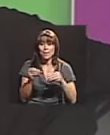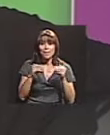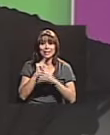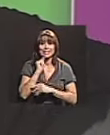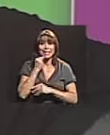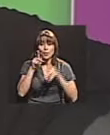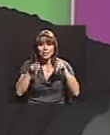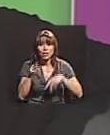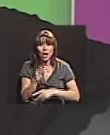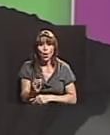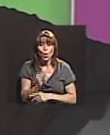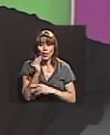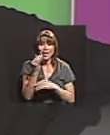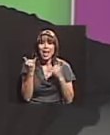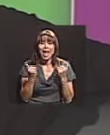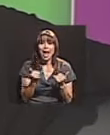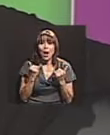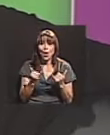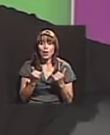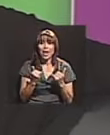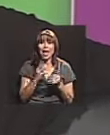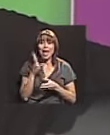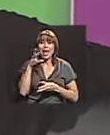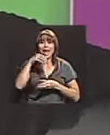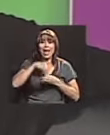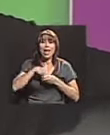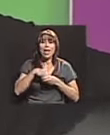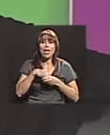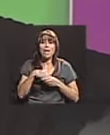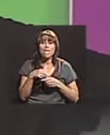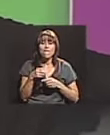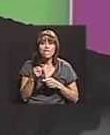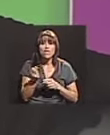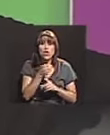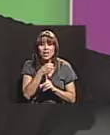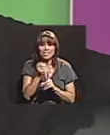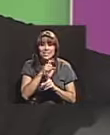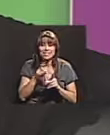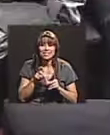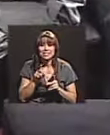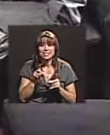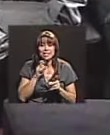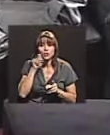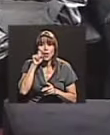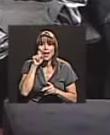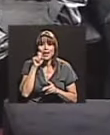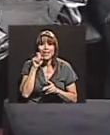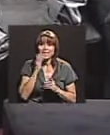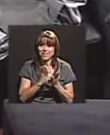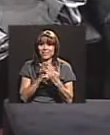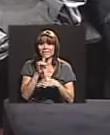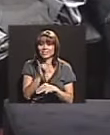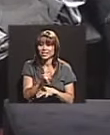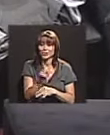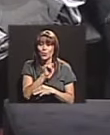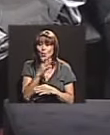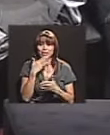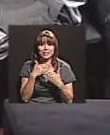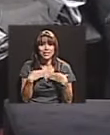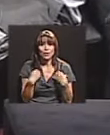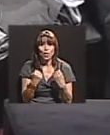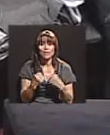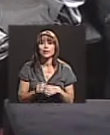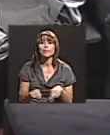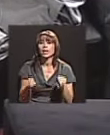ha naturalizado la violencia sexual y un placer por medio de la violencia no es saludable otra parte que también hay que abarcar es el